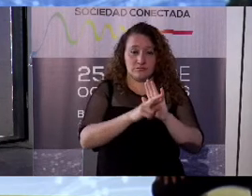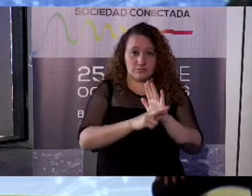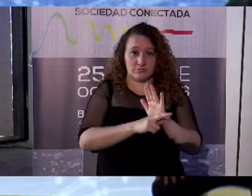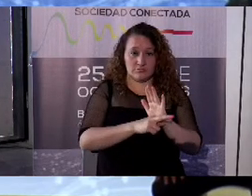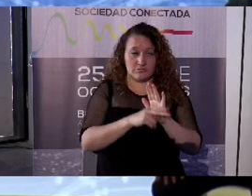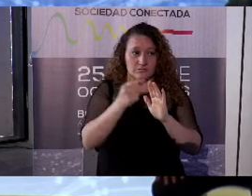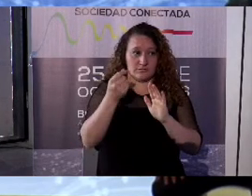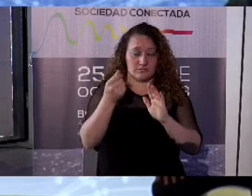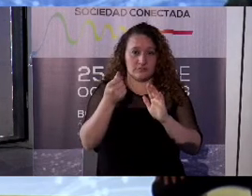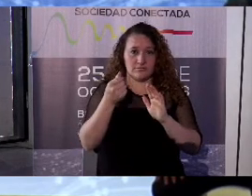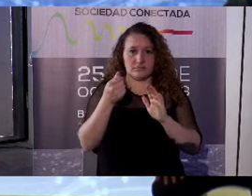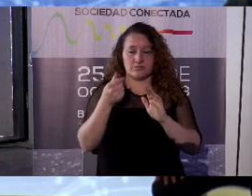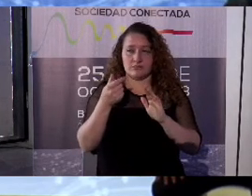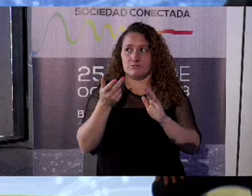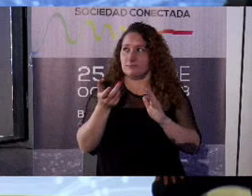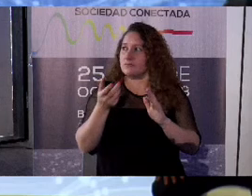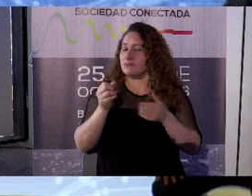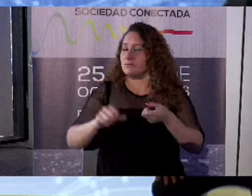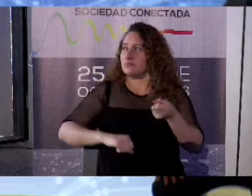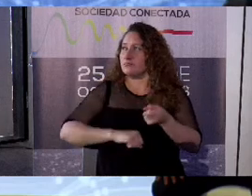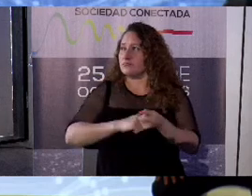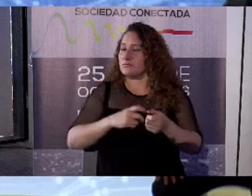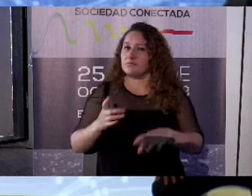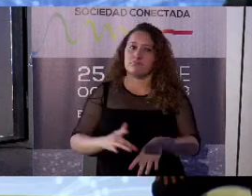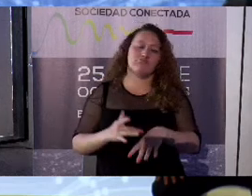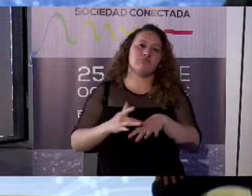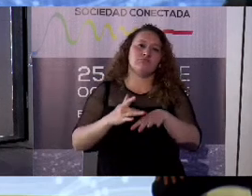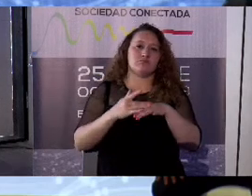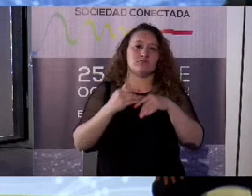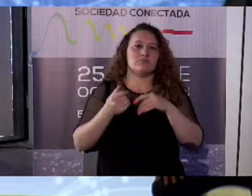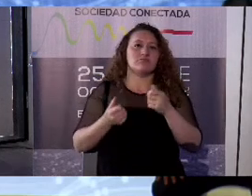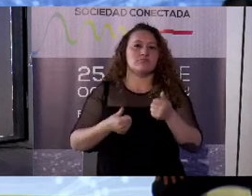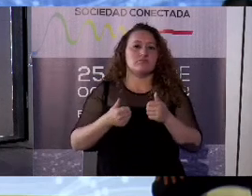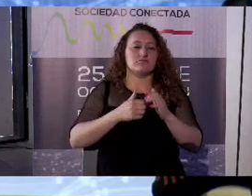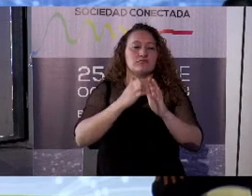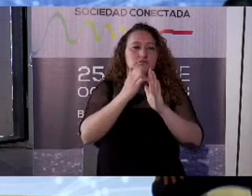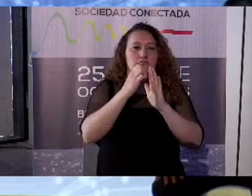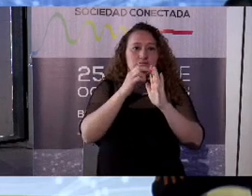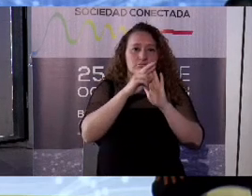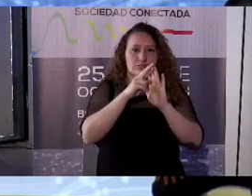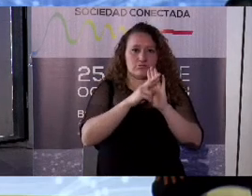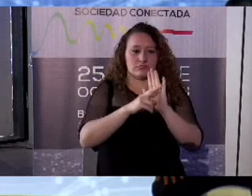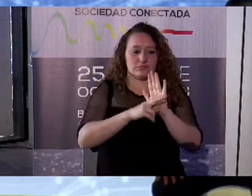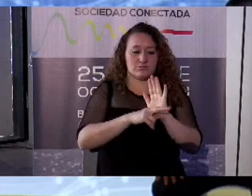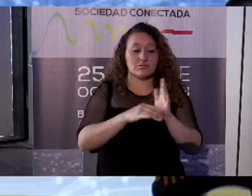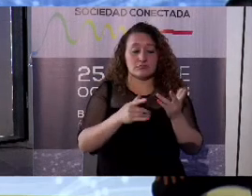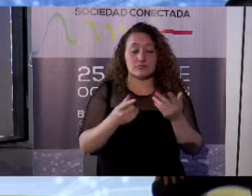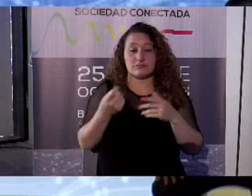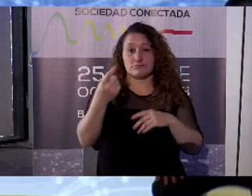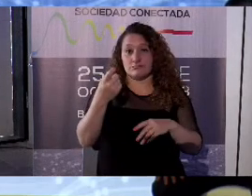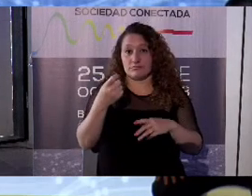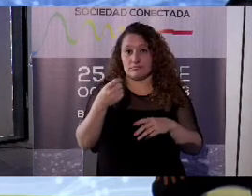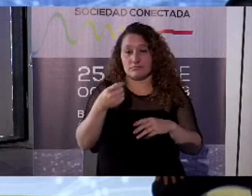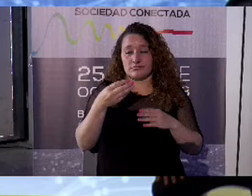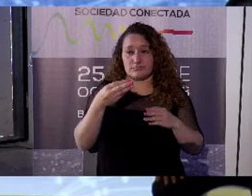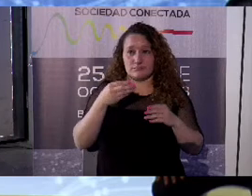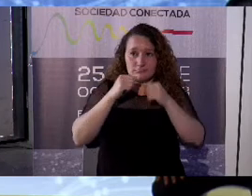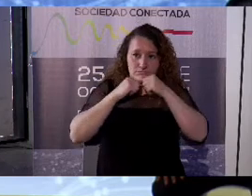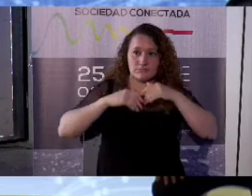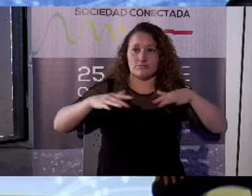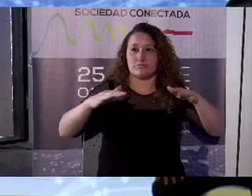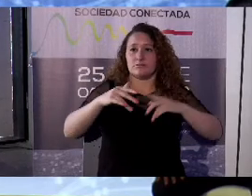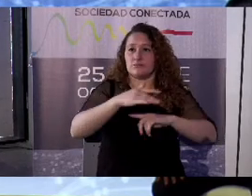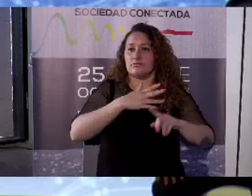tarifas eh apoyar o impulsar reglamentos que todavía no han sido ocupados en su